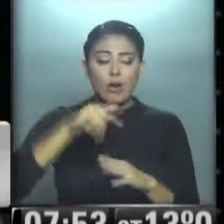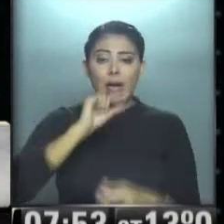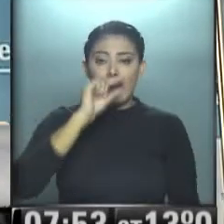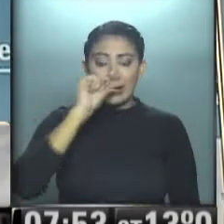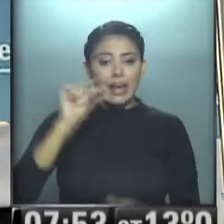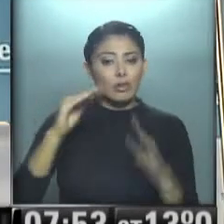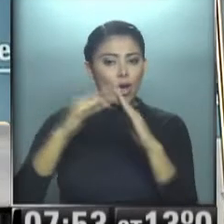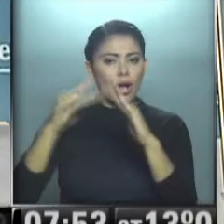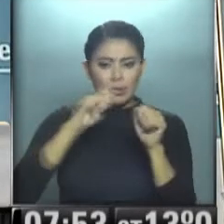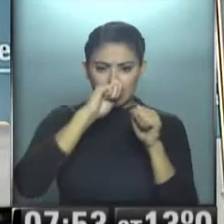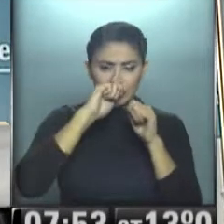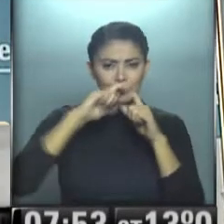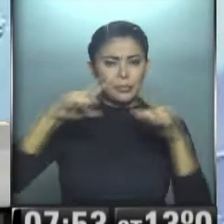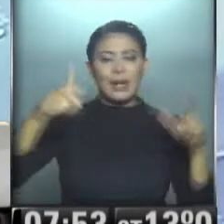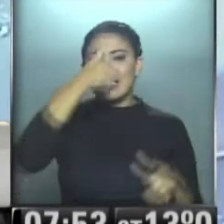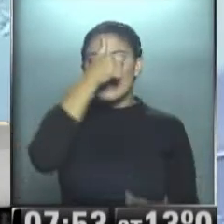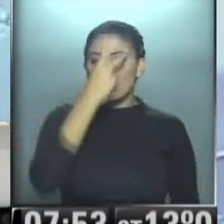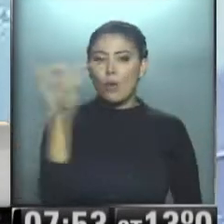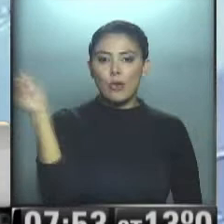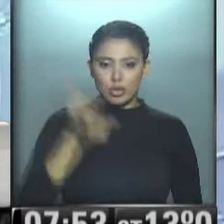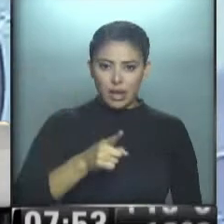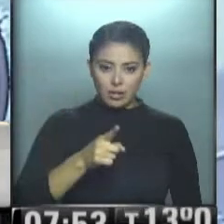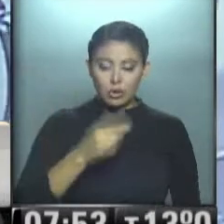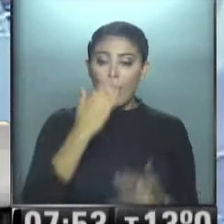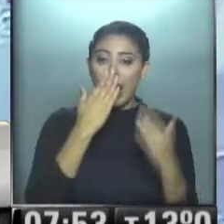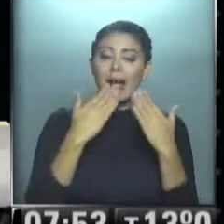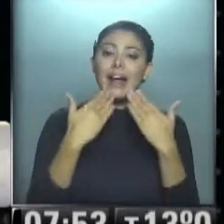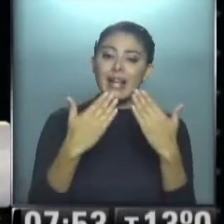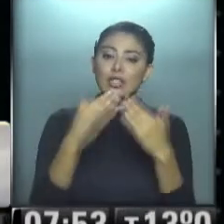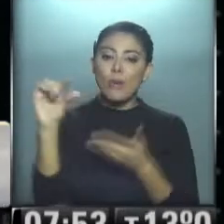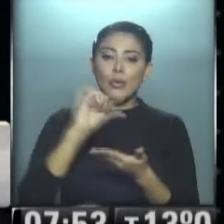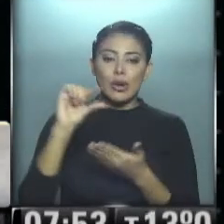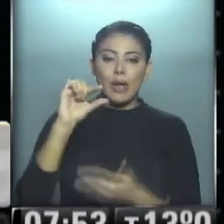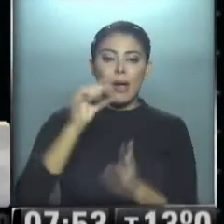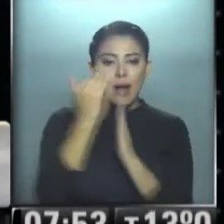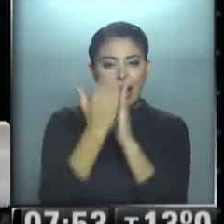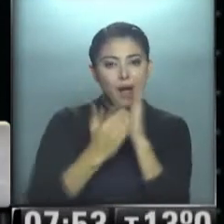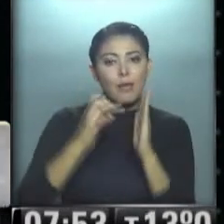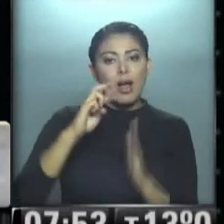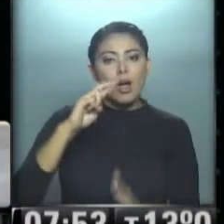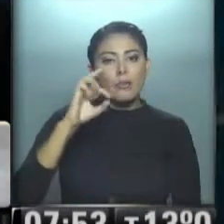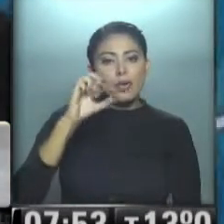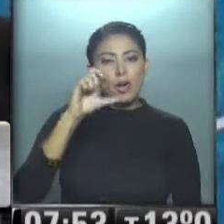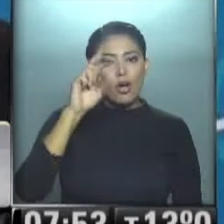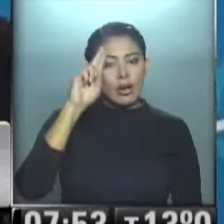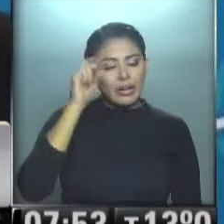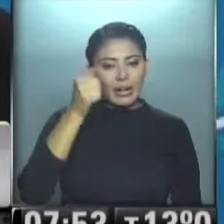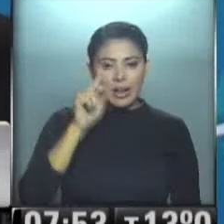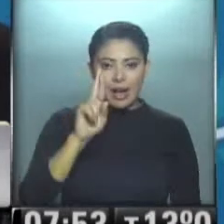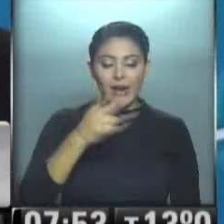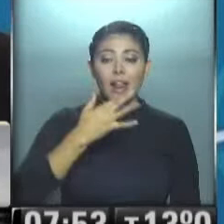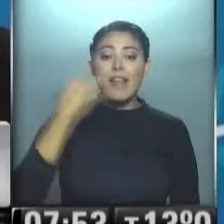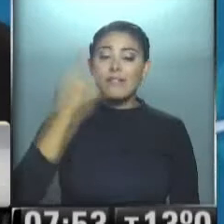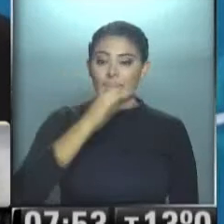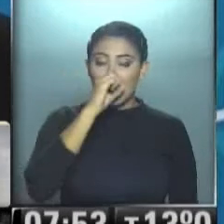en la argentina en un 62 por ciento gracias al programa procrear es decir realmente lo